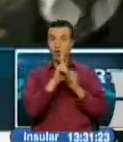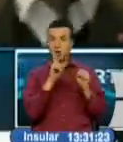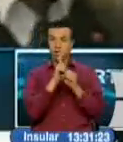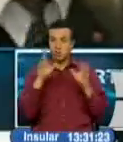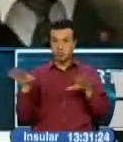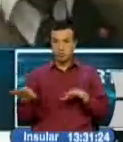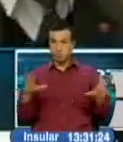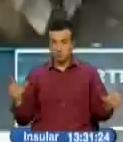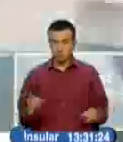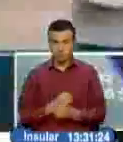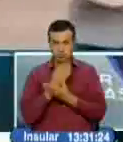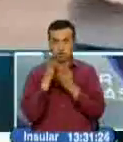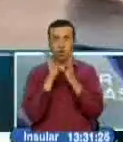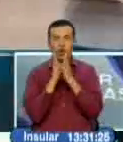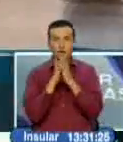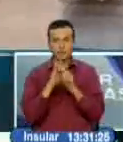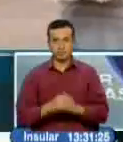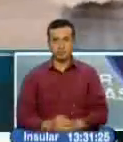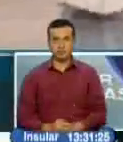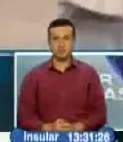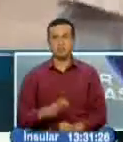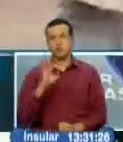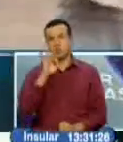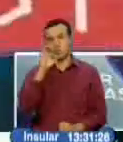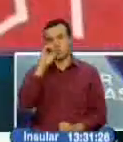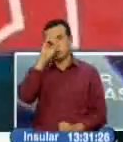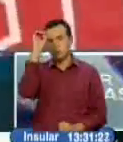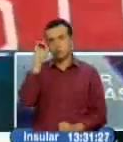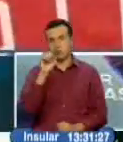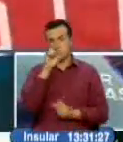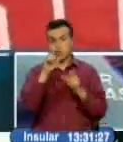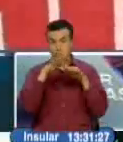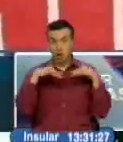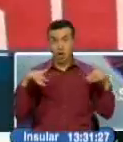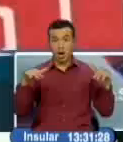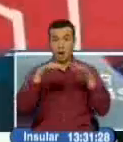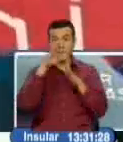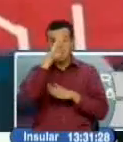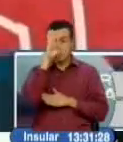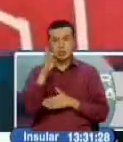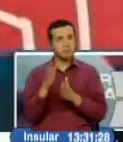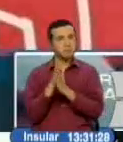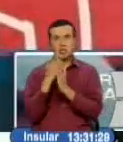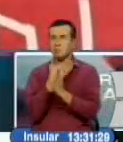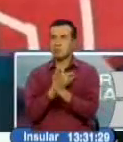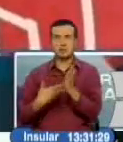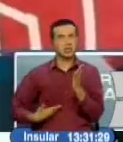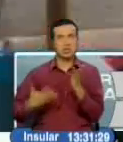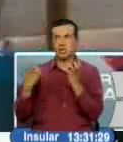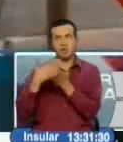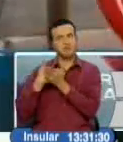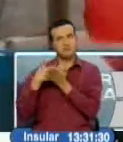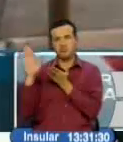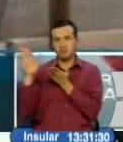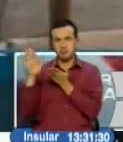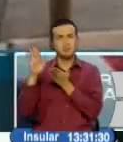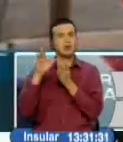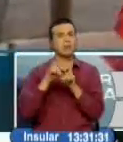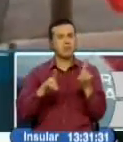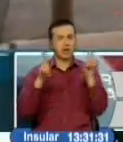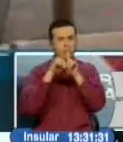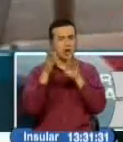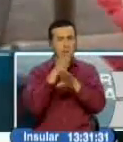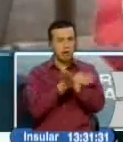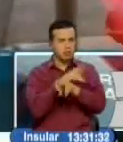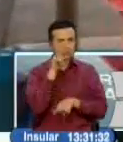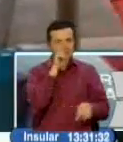el Congreso. El 90% de los brasileños piden la salida del presidente Michel Temer. Esto según datos del reciente